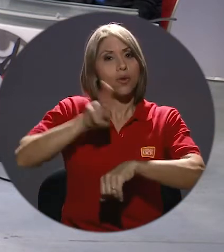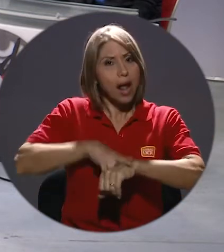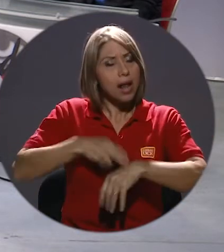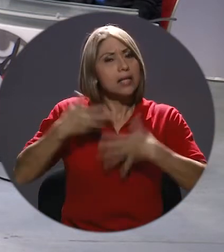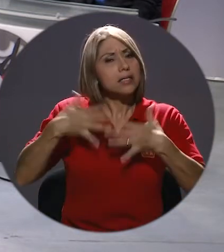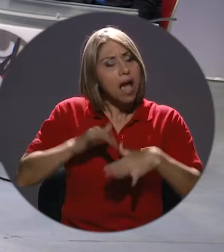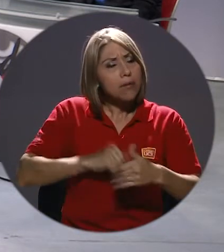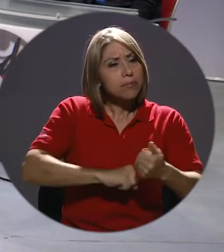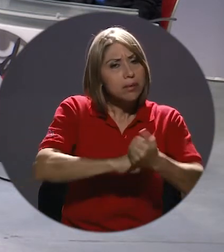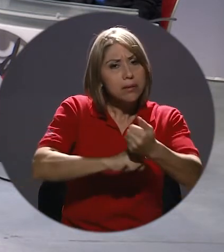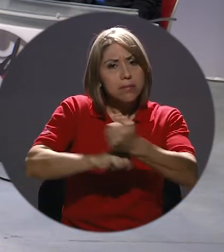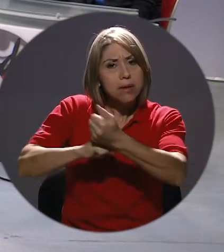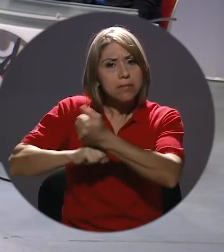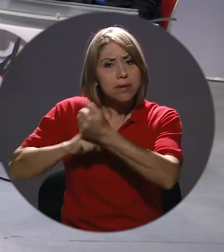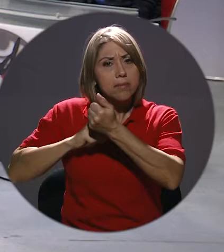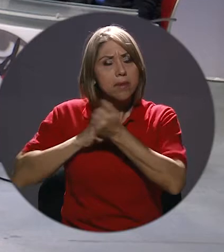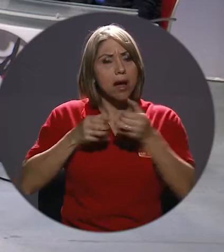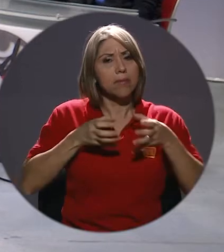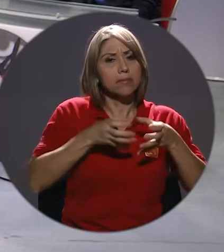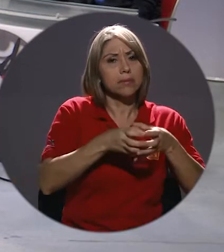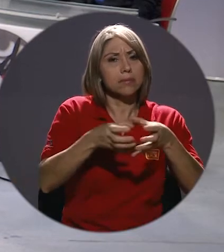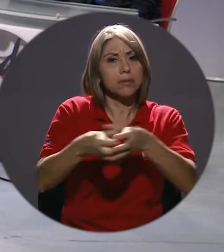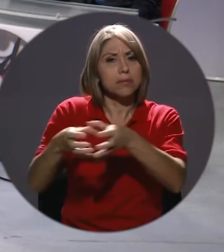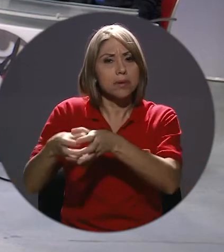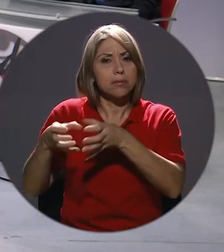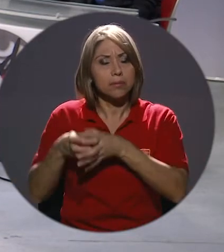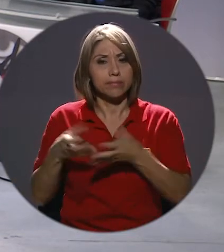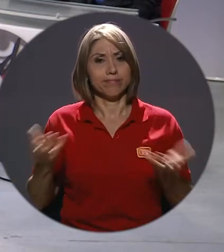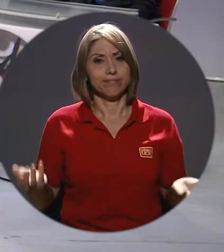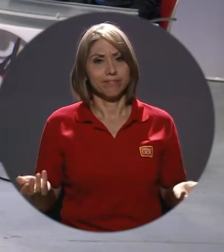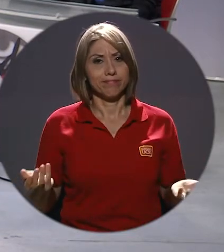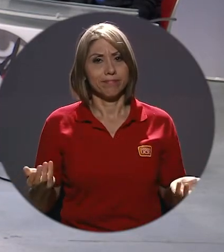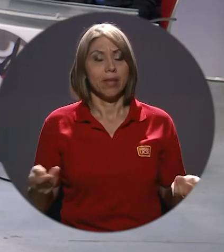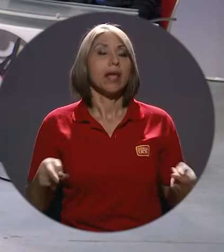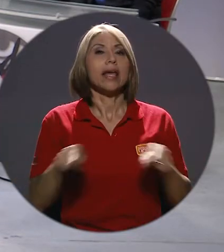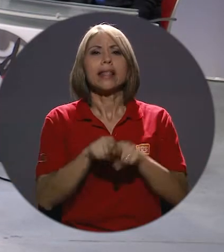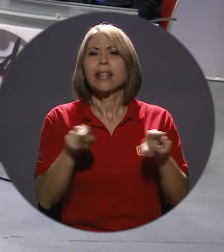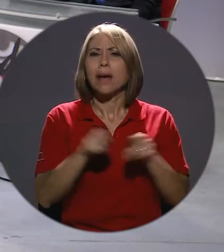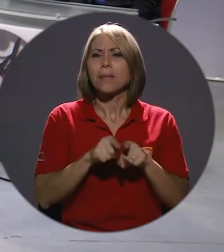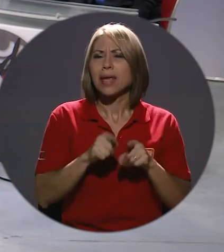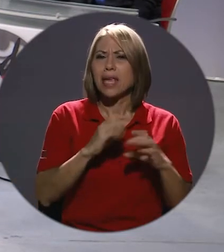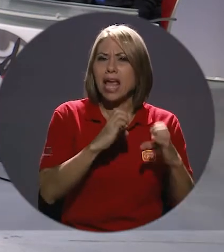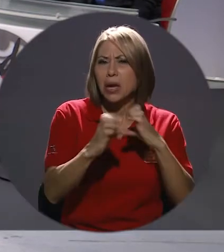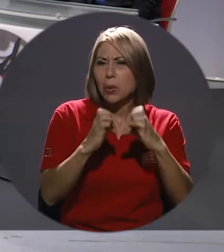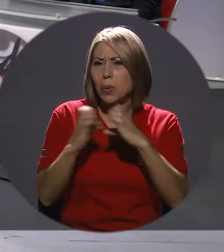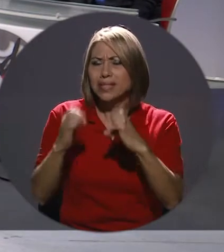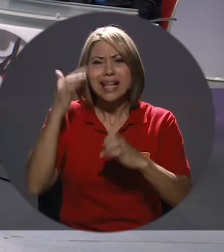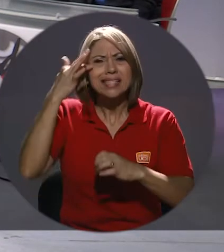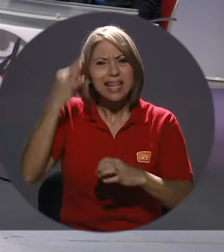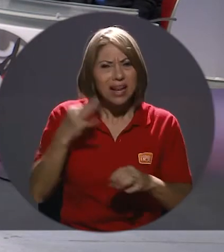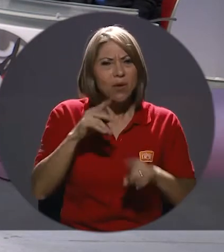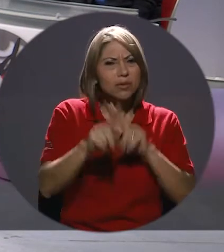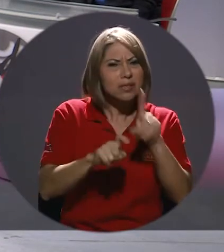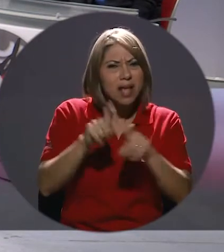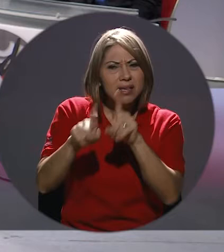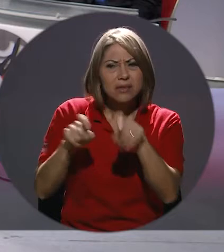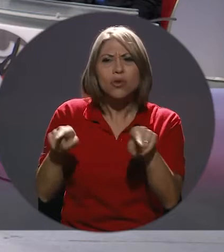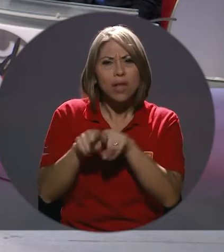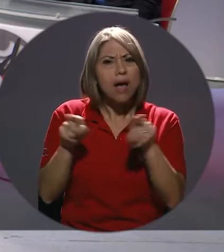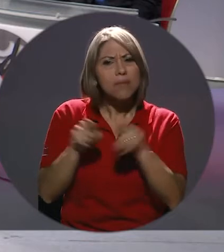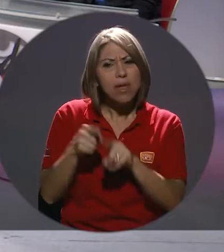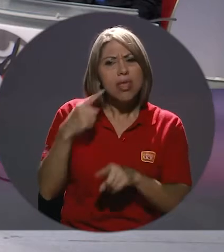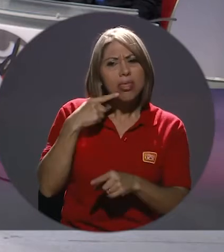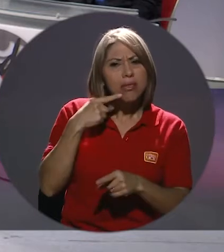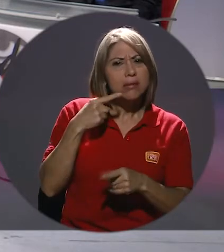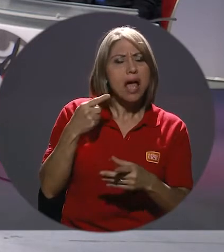venido brindando a diversos grupos, porque en realidad, y las encuestas, creo que el censo también lo señalaba, la mayoría